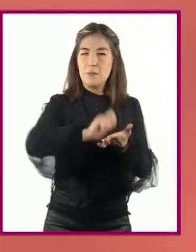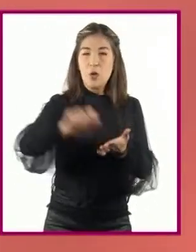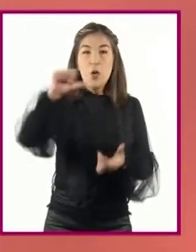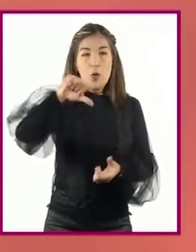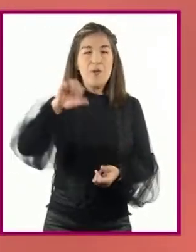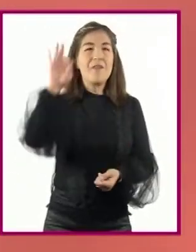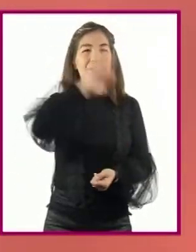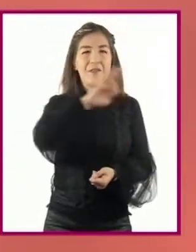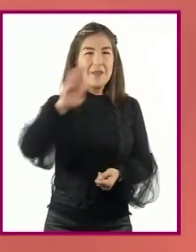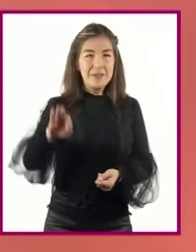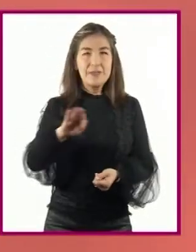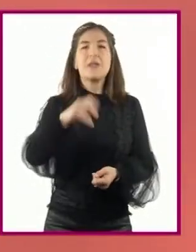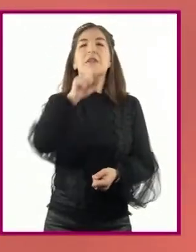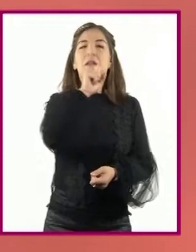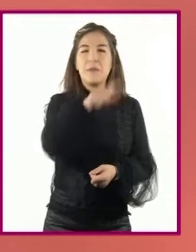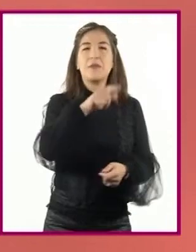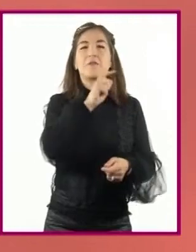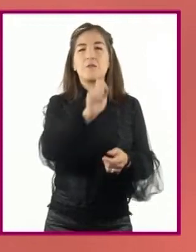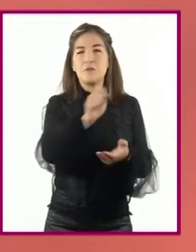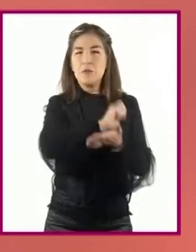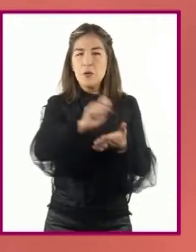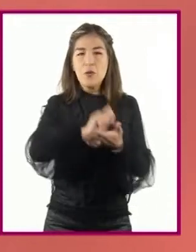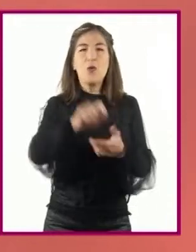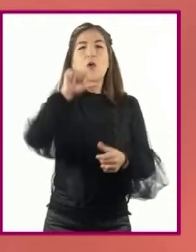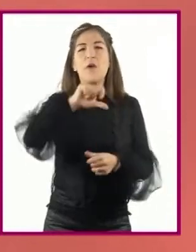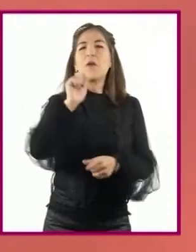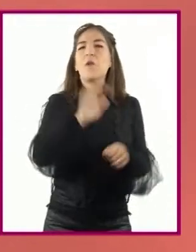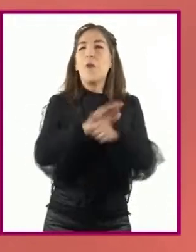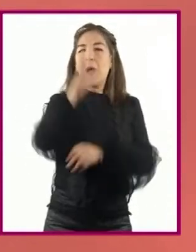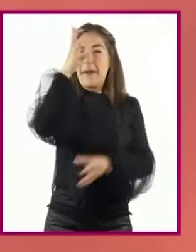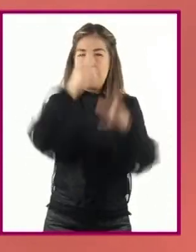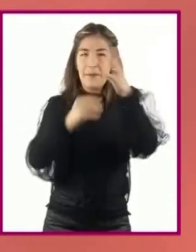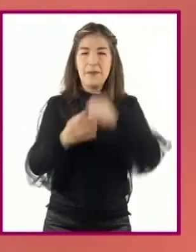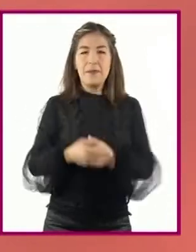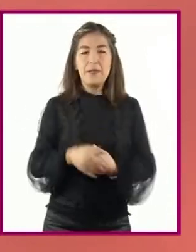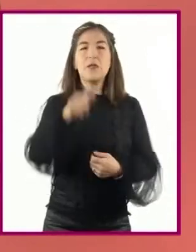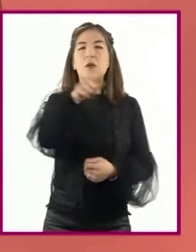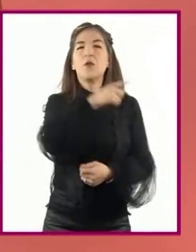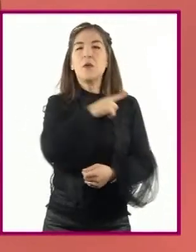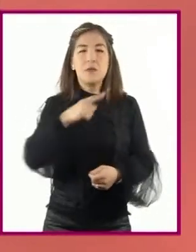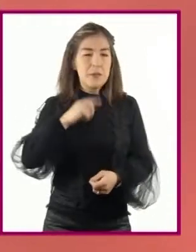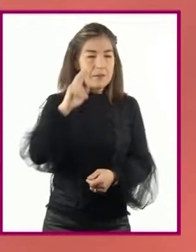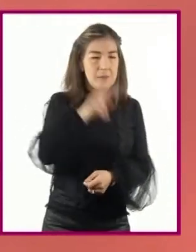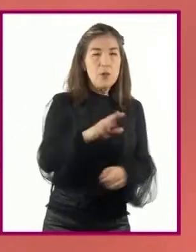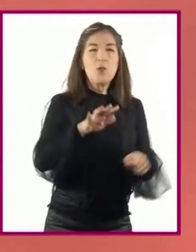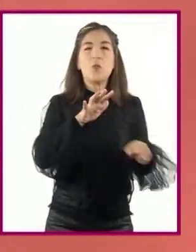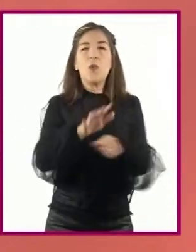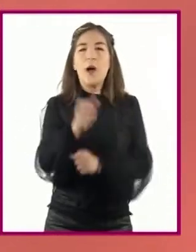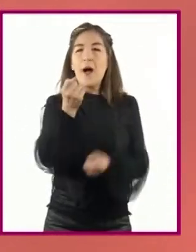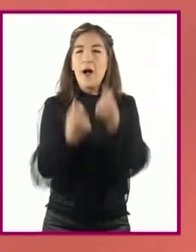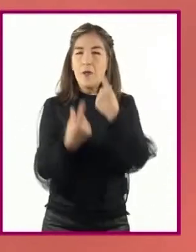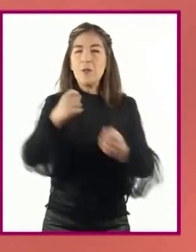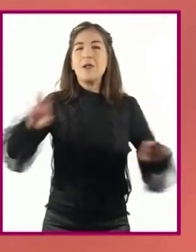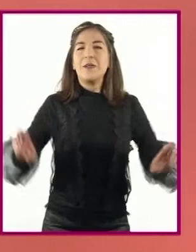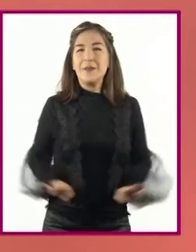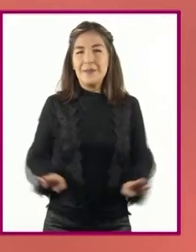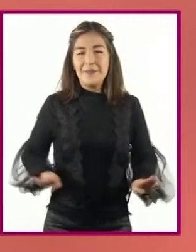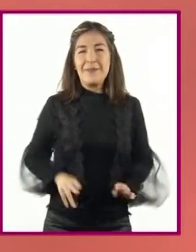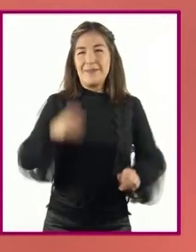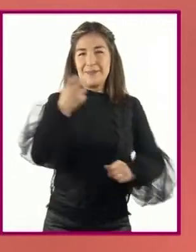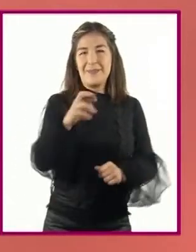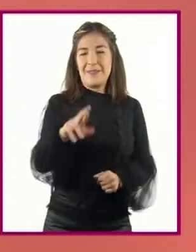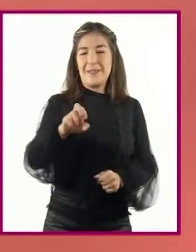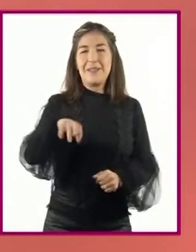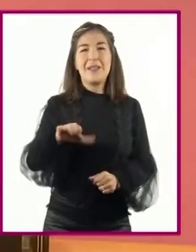y enseguida escriban el aprendizaje esperado. Infiere algunas características del Renacimiento